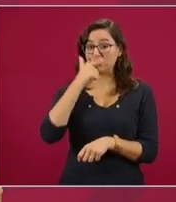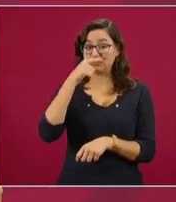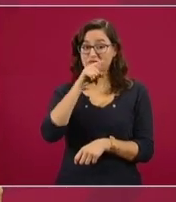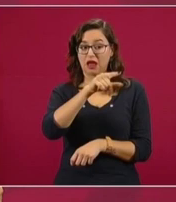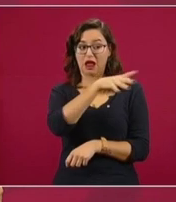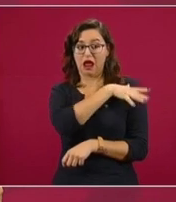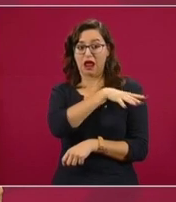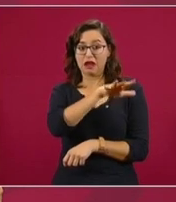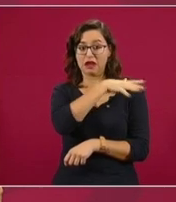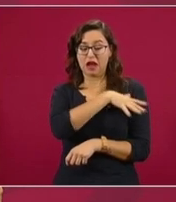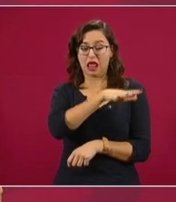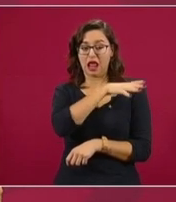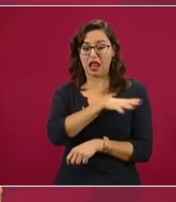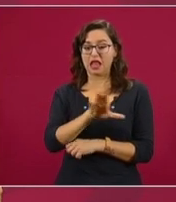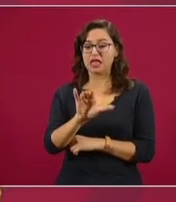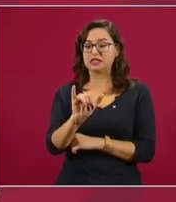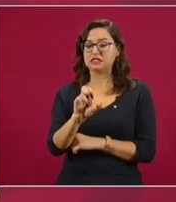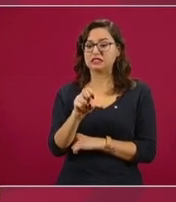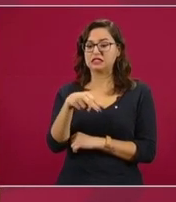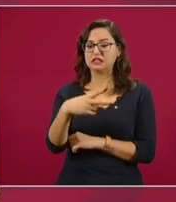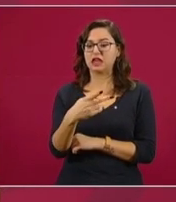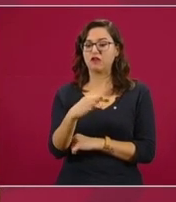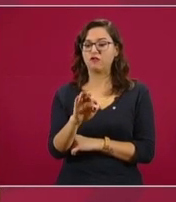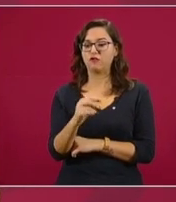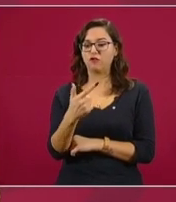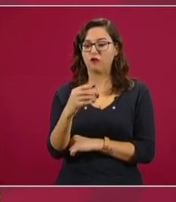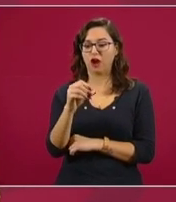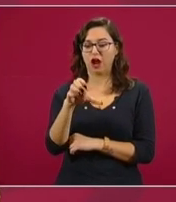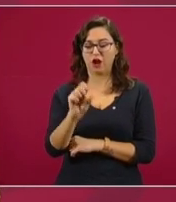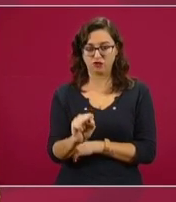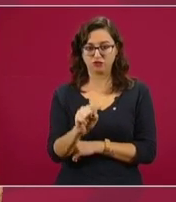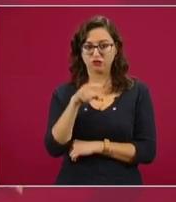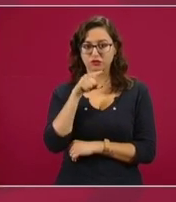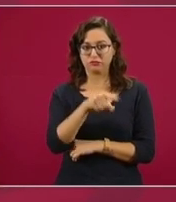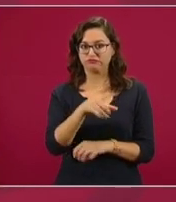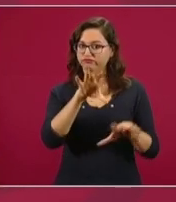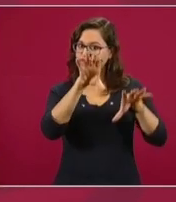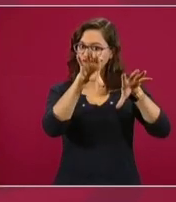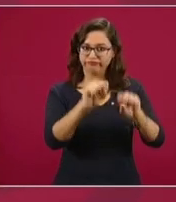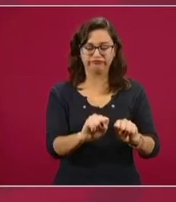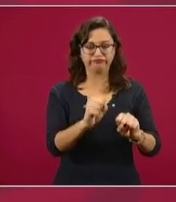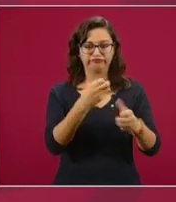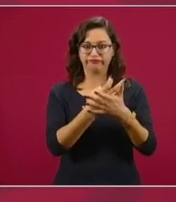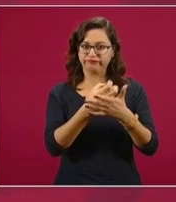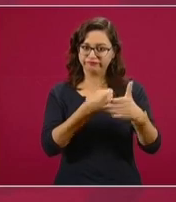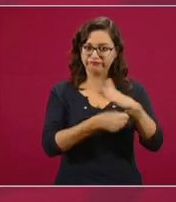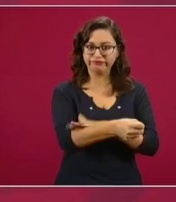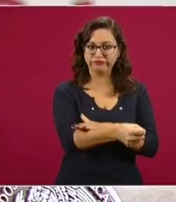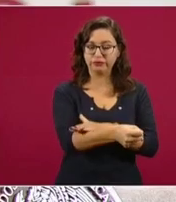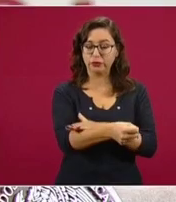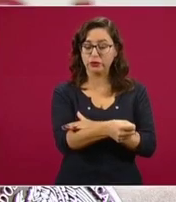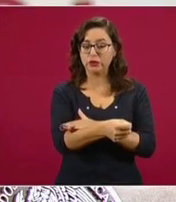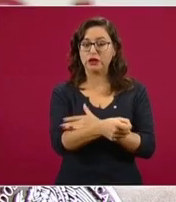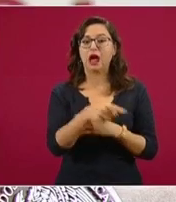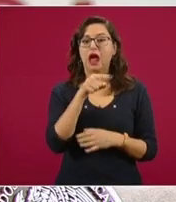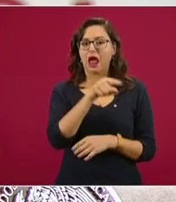se desempeño en el gobierno del presidente